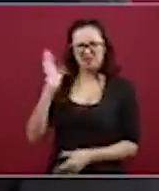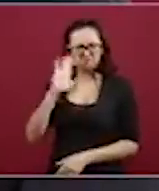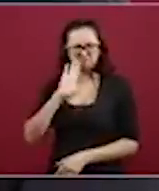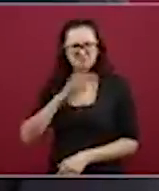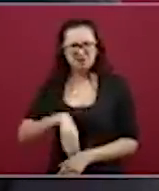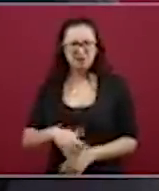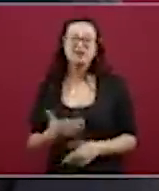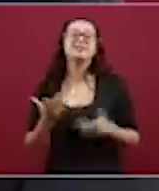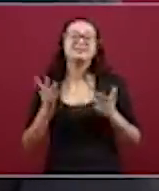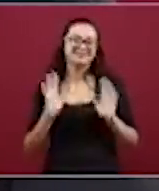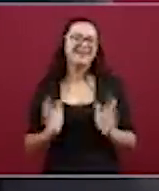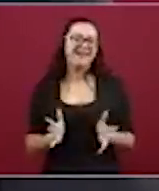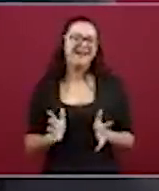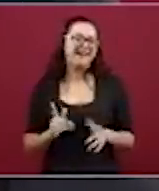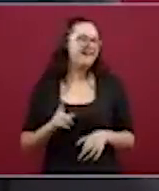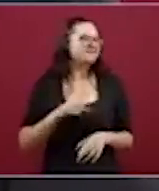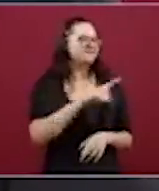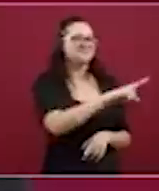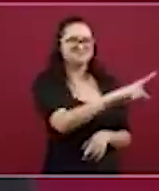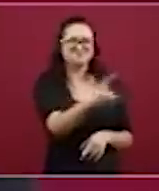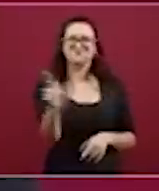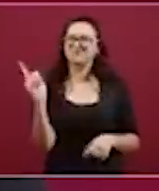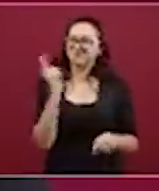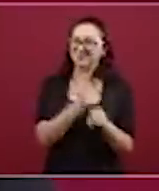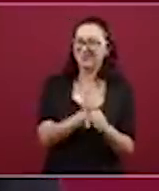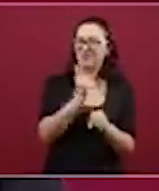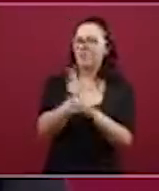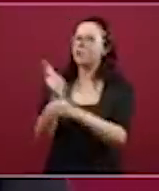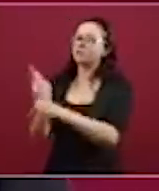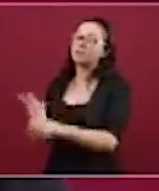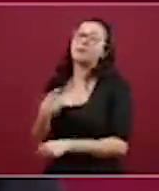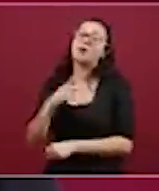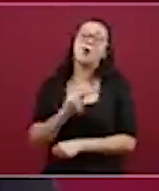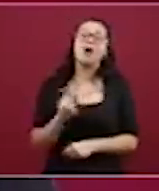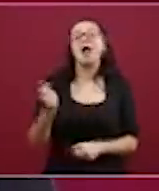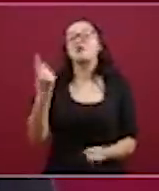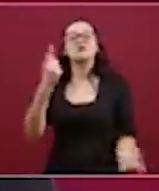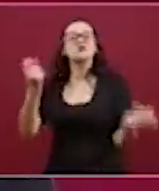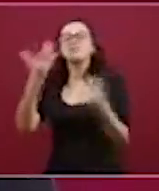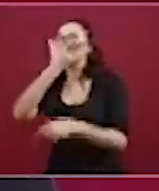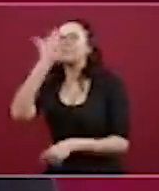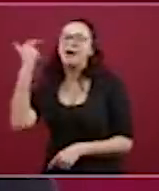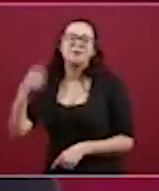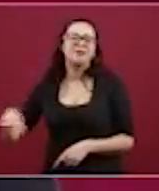Eso ya cambió completamente y hay que avisarles a muchos.